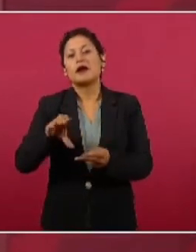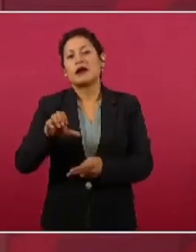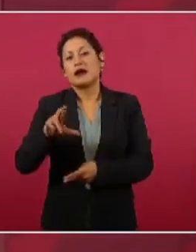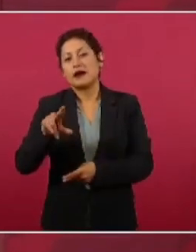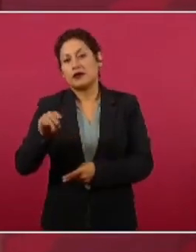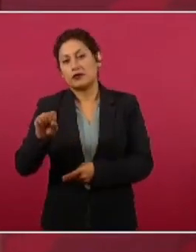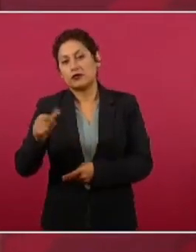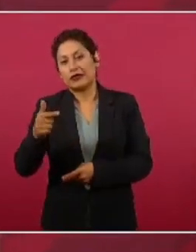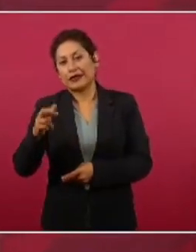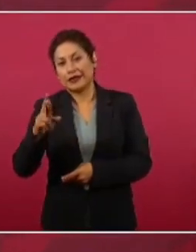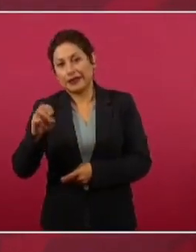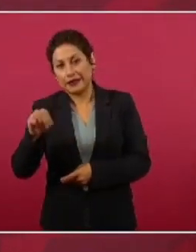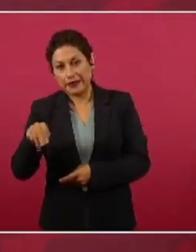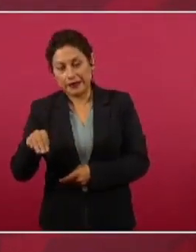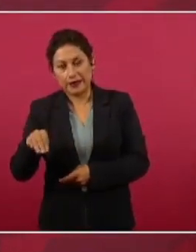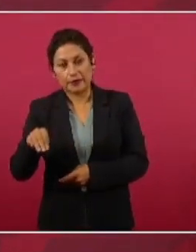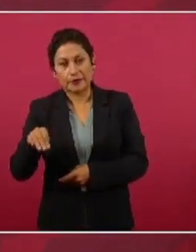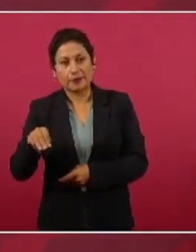otros.